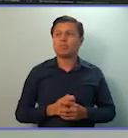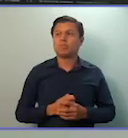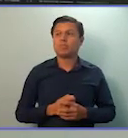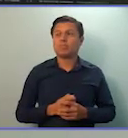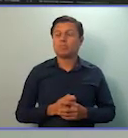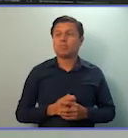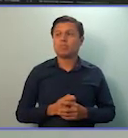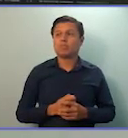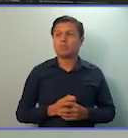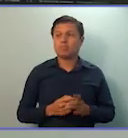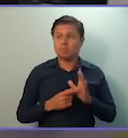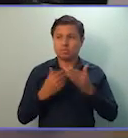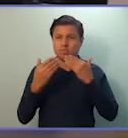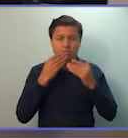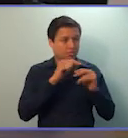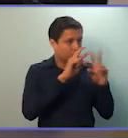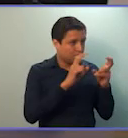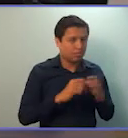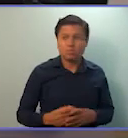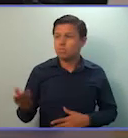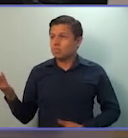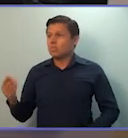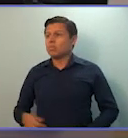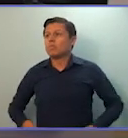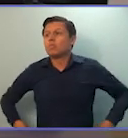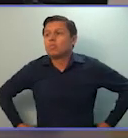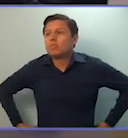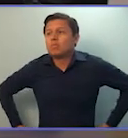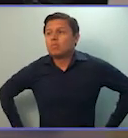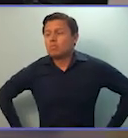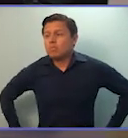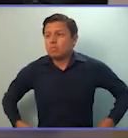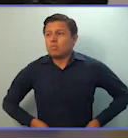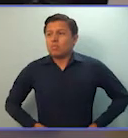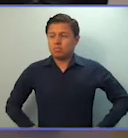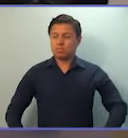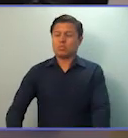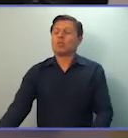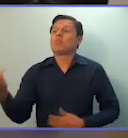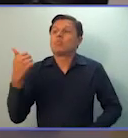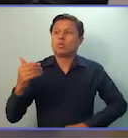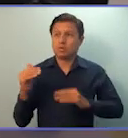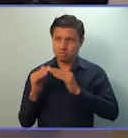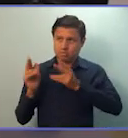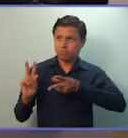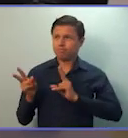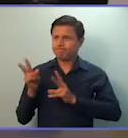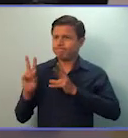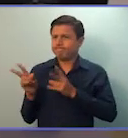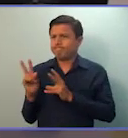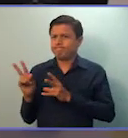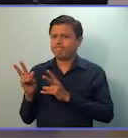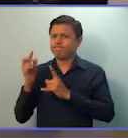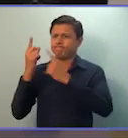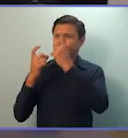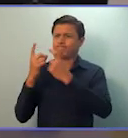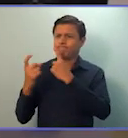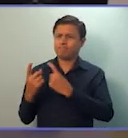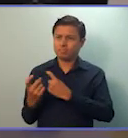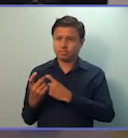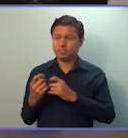subrayamos sobre este tema valor ya bueno hablemos un poco también para ir despejando dudas de